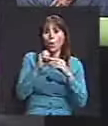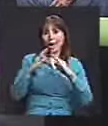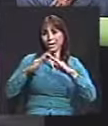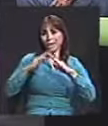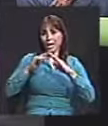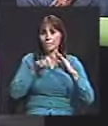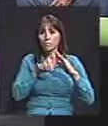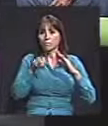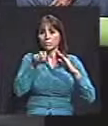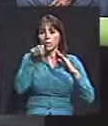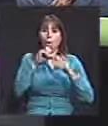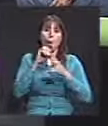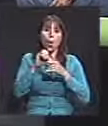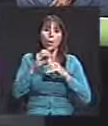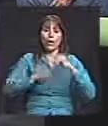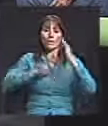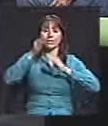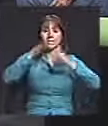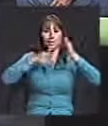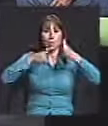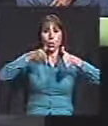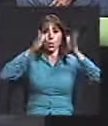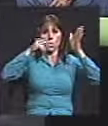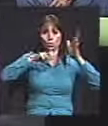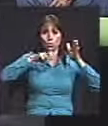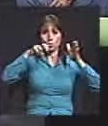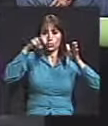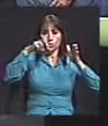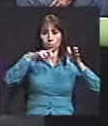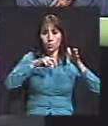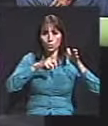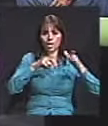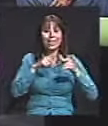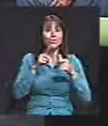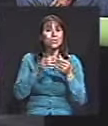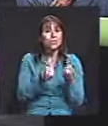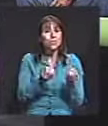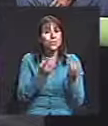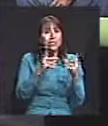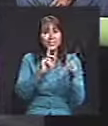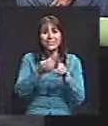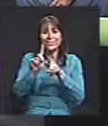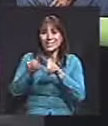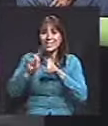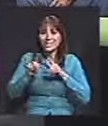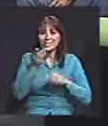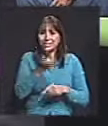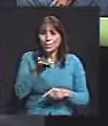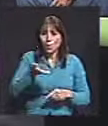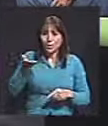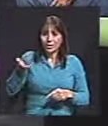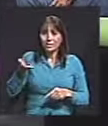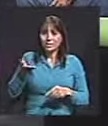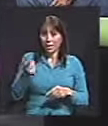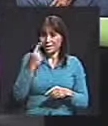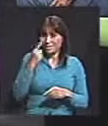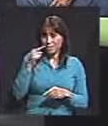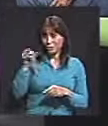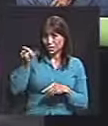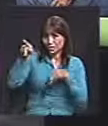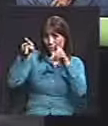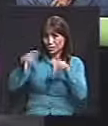edificio, ¿verdad? Pueden ser múltiples variables que ahí la persona puede reflejar